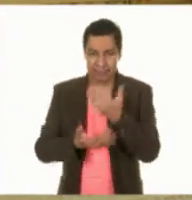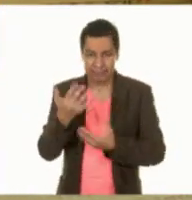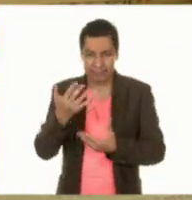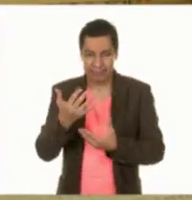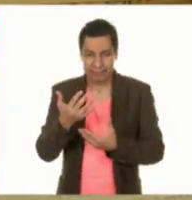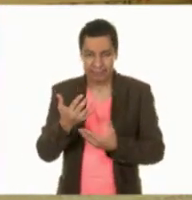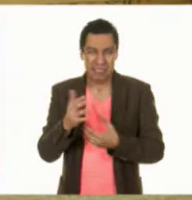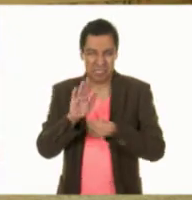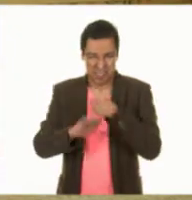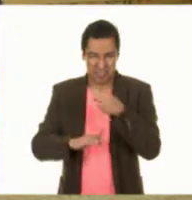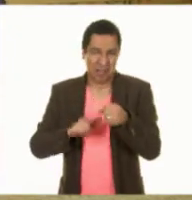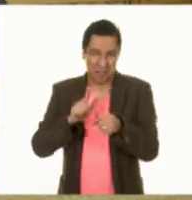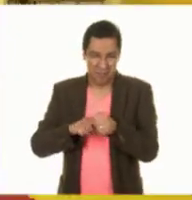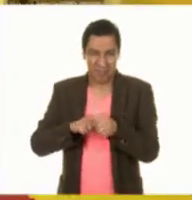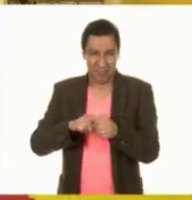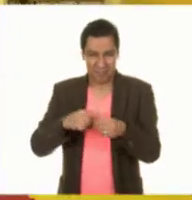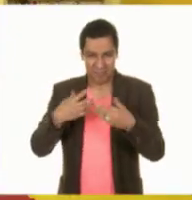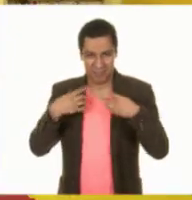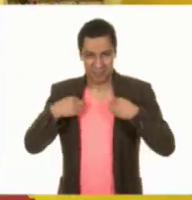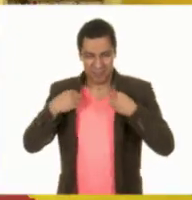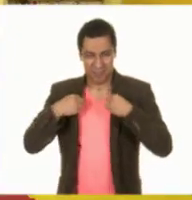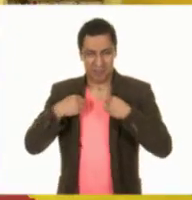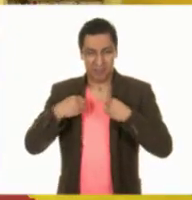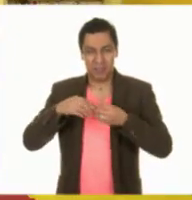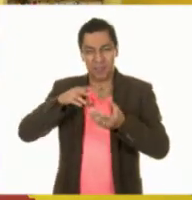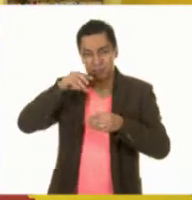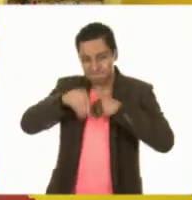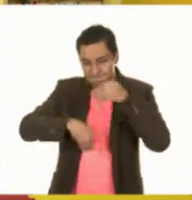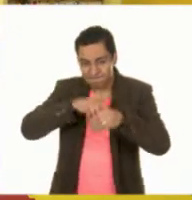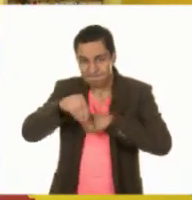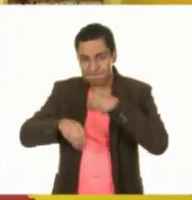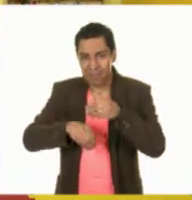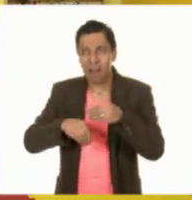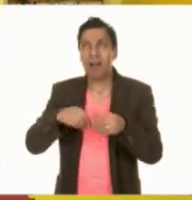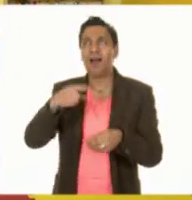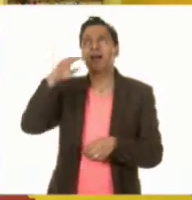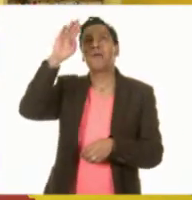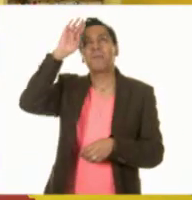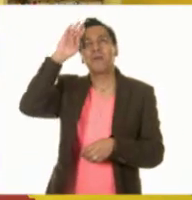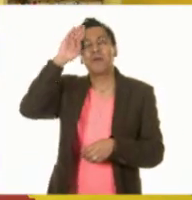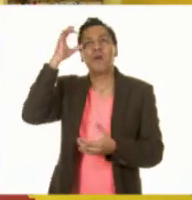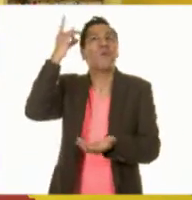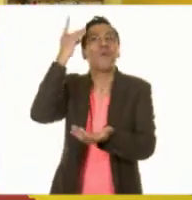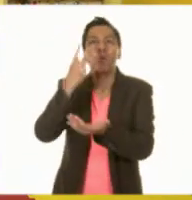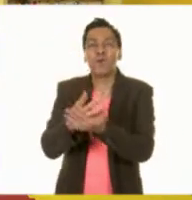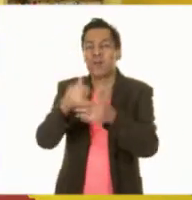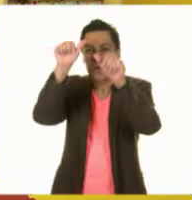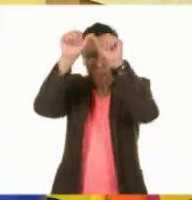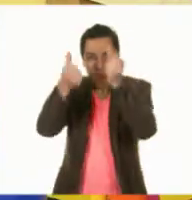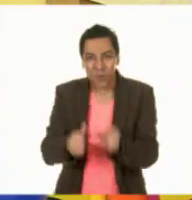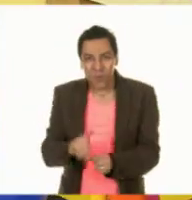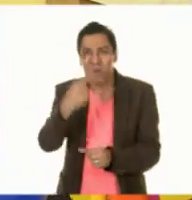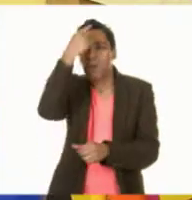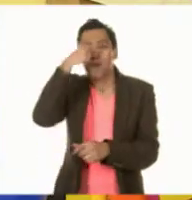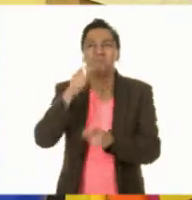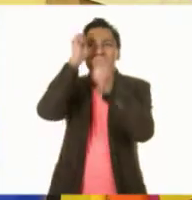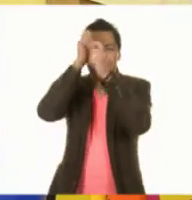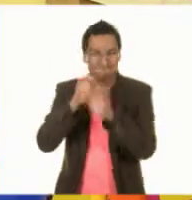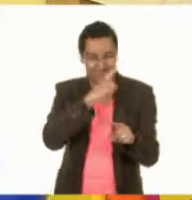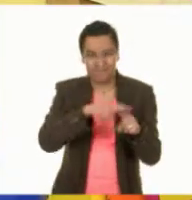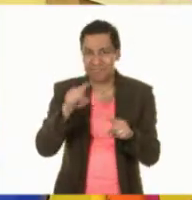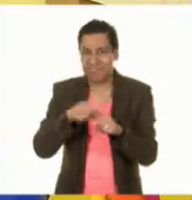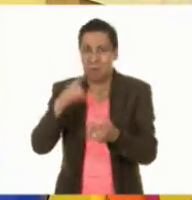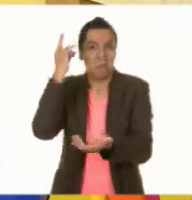estaba formada por la ropa, por ejemplo. Y yo pensando que solo las obras de arte tenían estética y ya. ¿Sabes, Ramón?